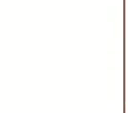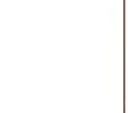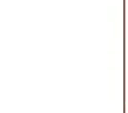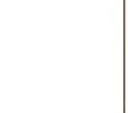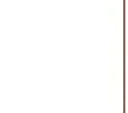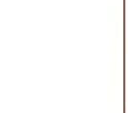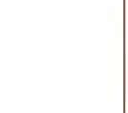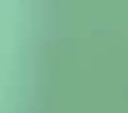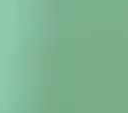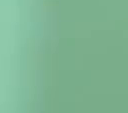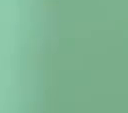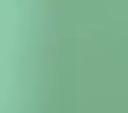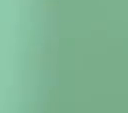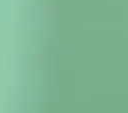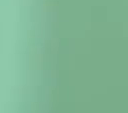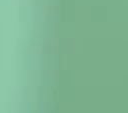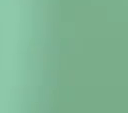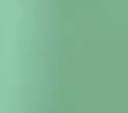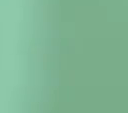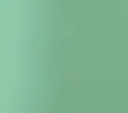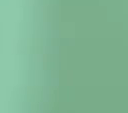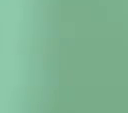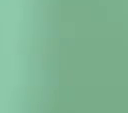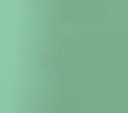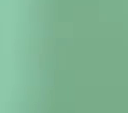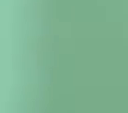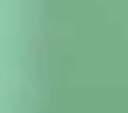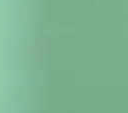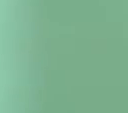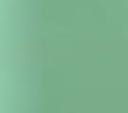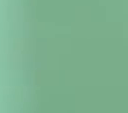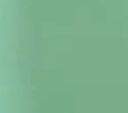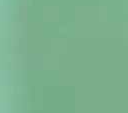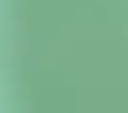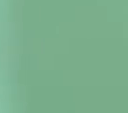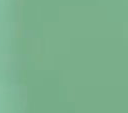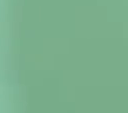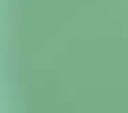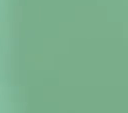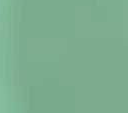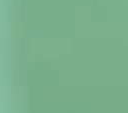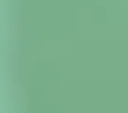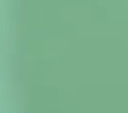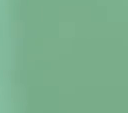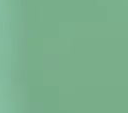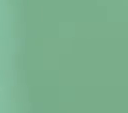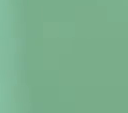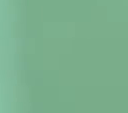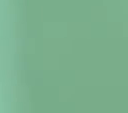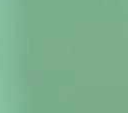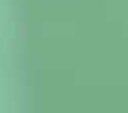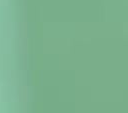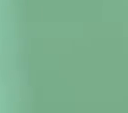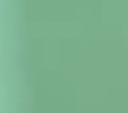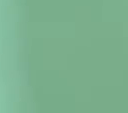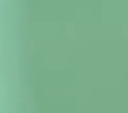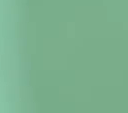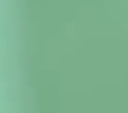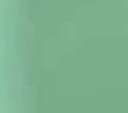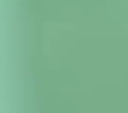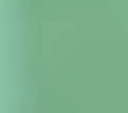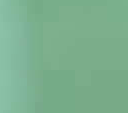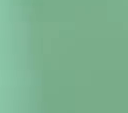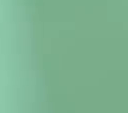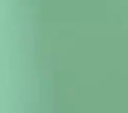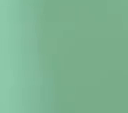2019. Permíteme una frase que le escuché yo al presidente Hugo Chávez cuando Álvaro Uribe dijo, intenté